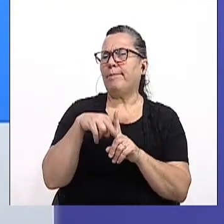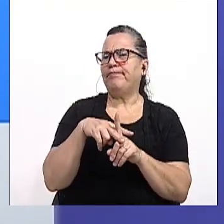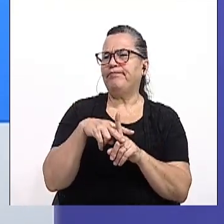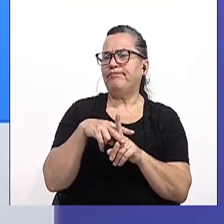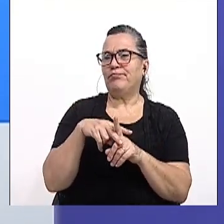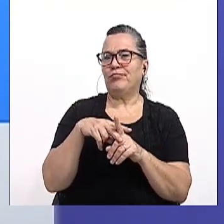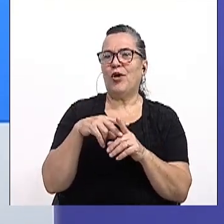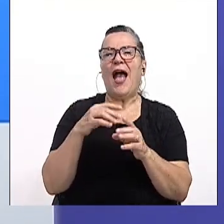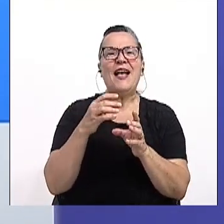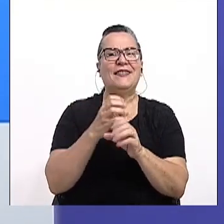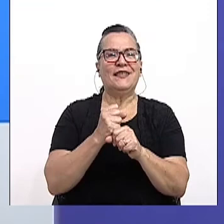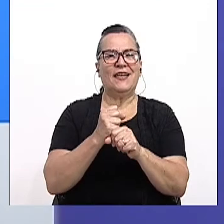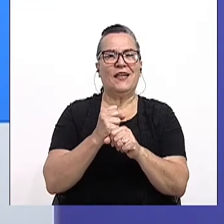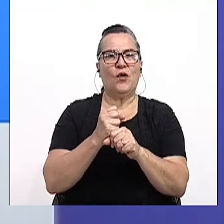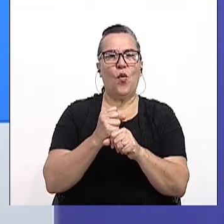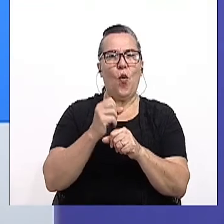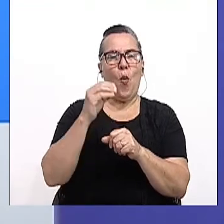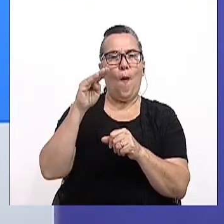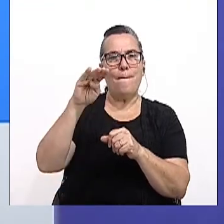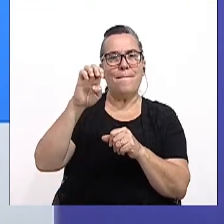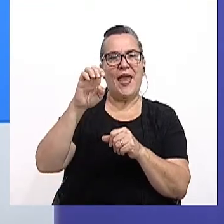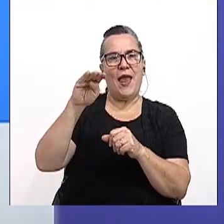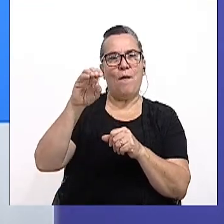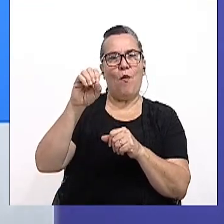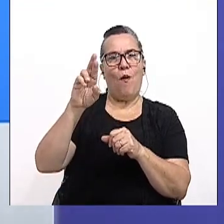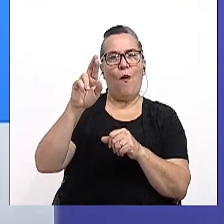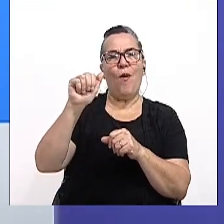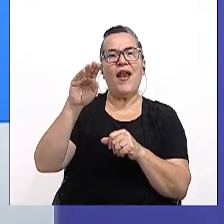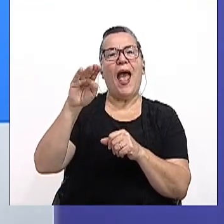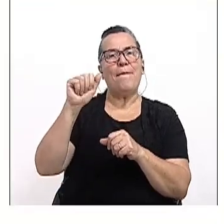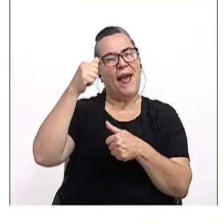a realizar un memorama. Vamos entonces, juguemos.